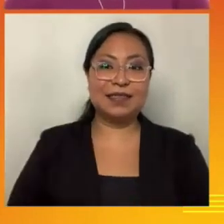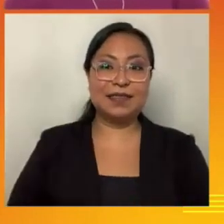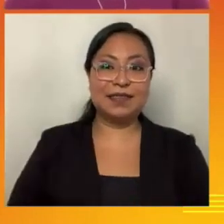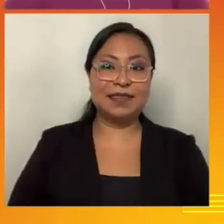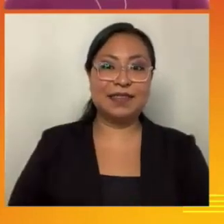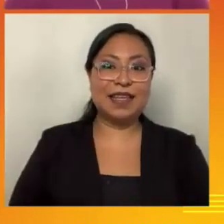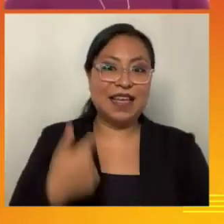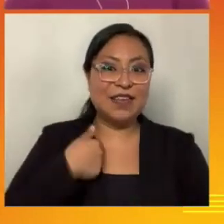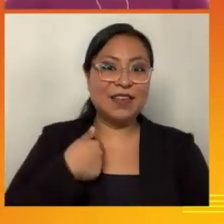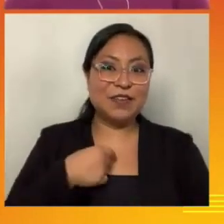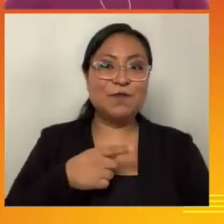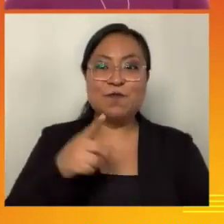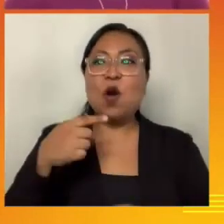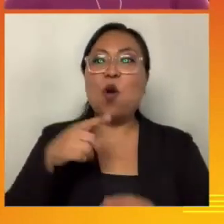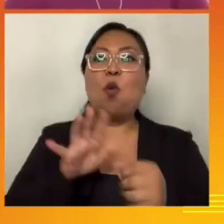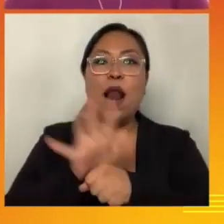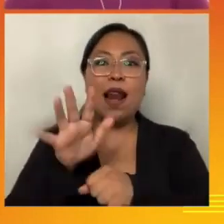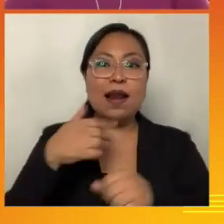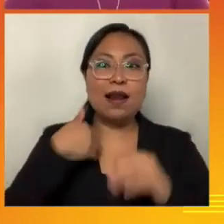Mi correo es